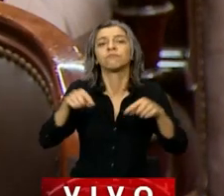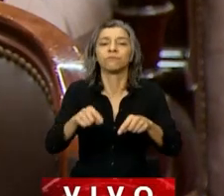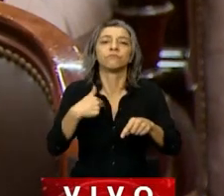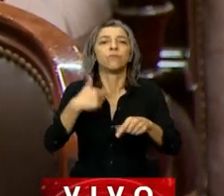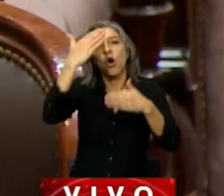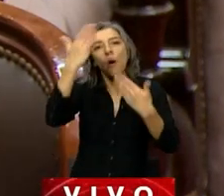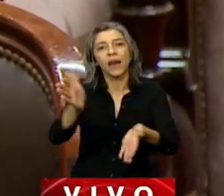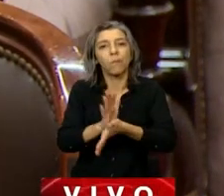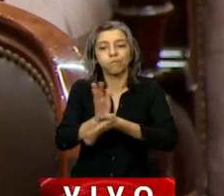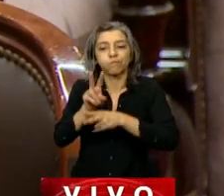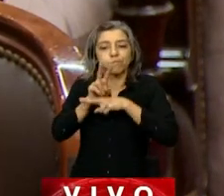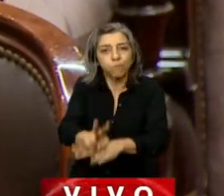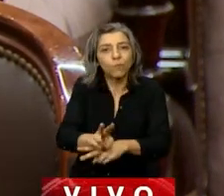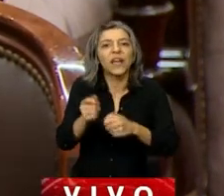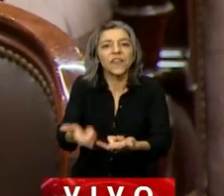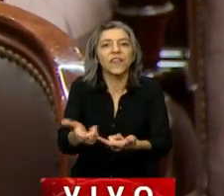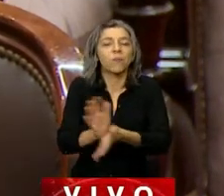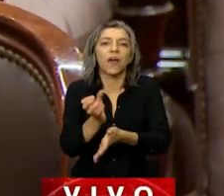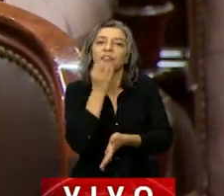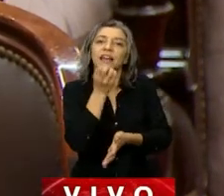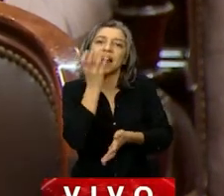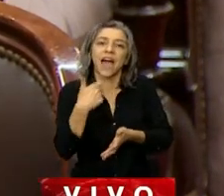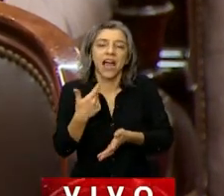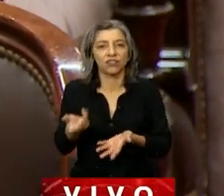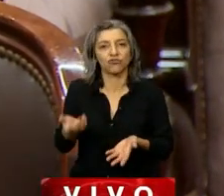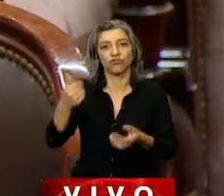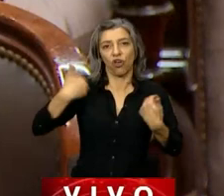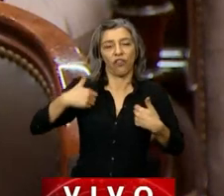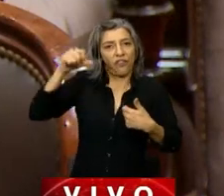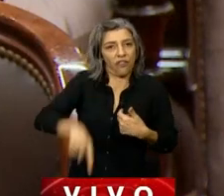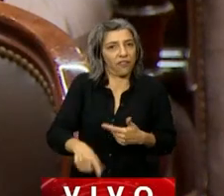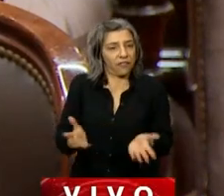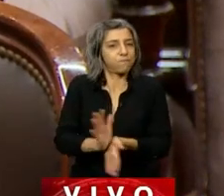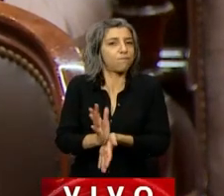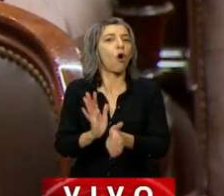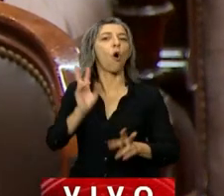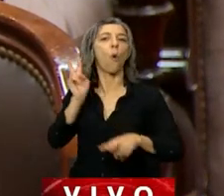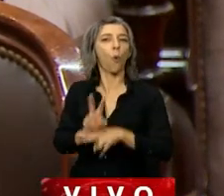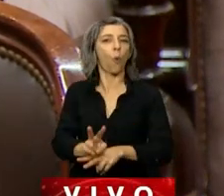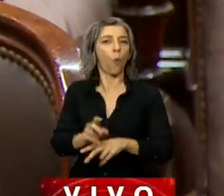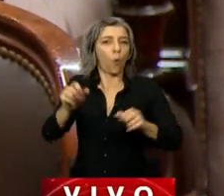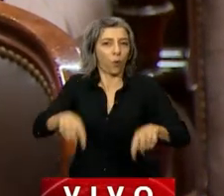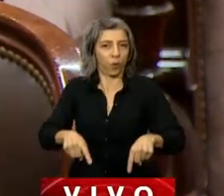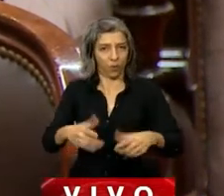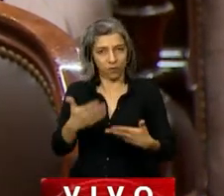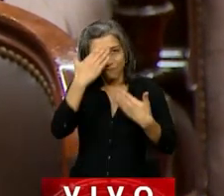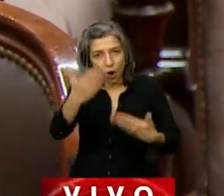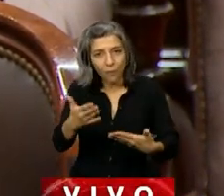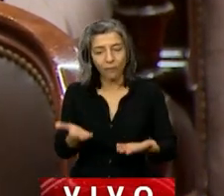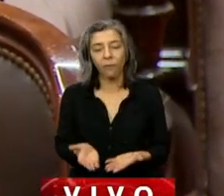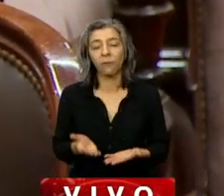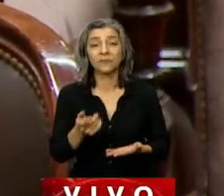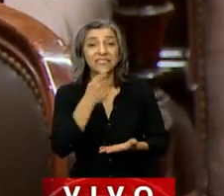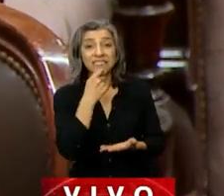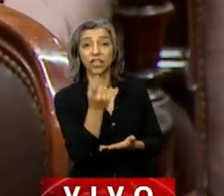el merecido homenaje que merecen, y no vulnerar su memoria con este proyecto. Miren, si se vota este